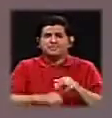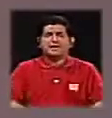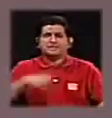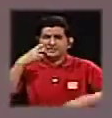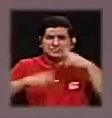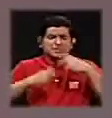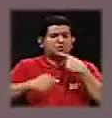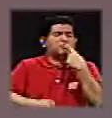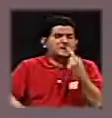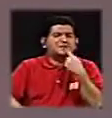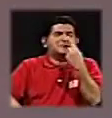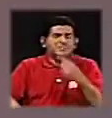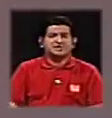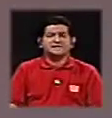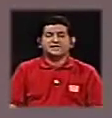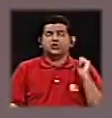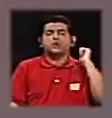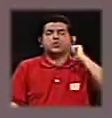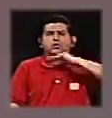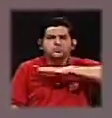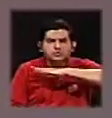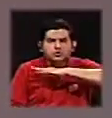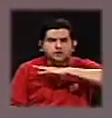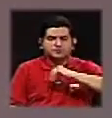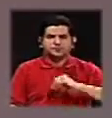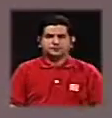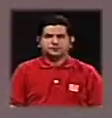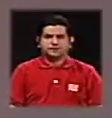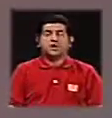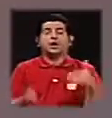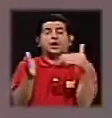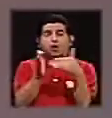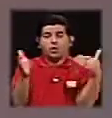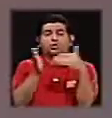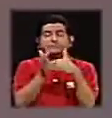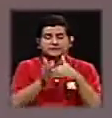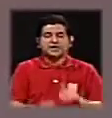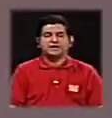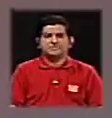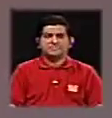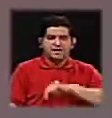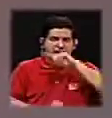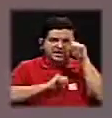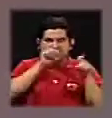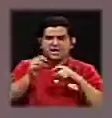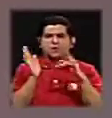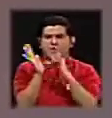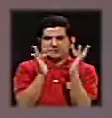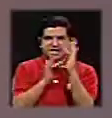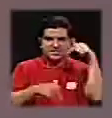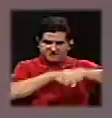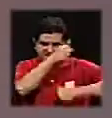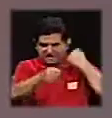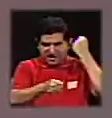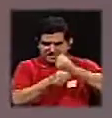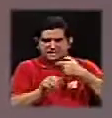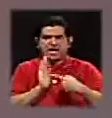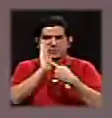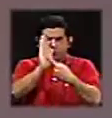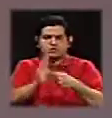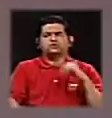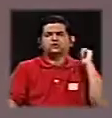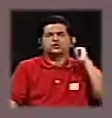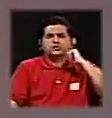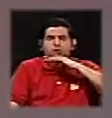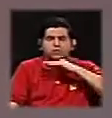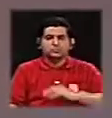de menciones que tuvimos fue la de corrupción. Entonces, una vez más, la encuesta de abril de este año reflejó que era la